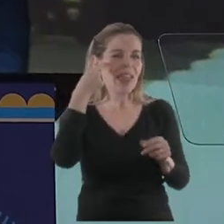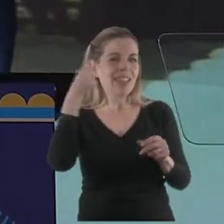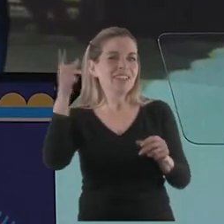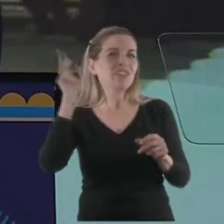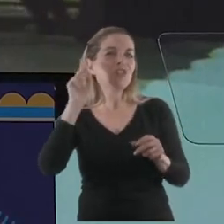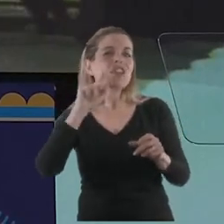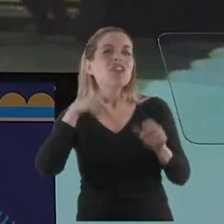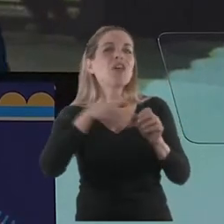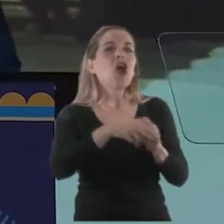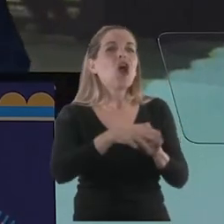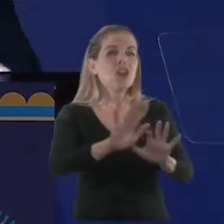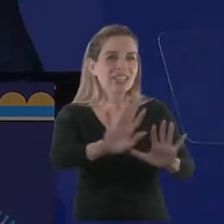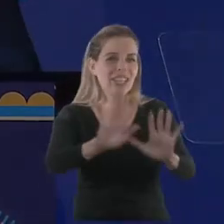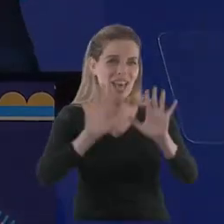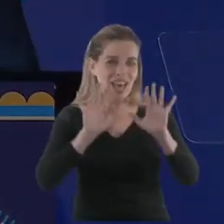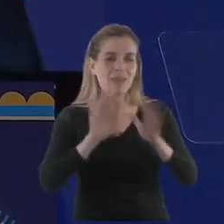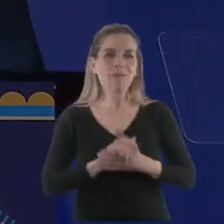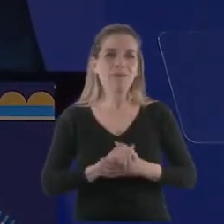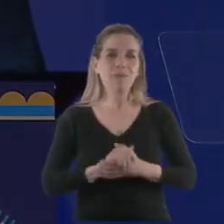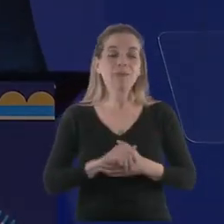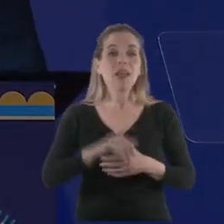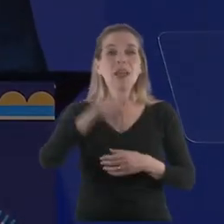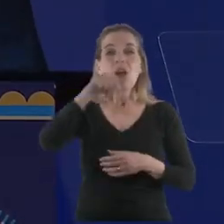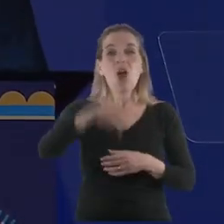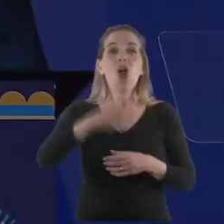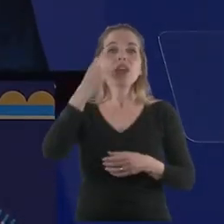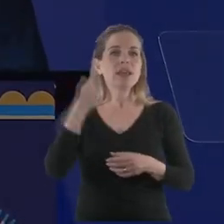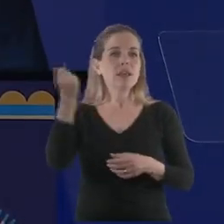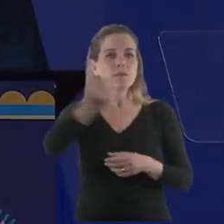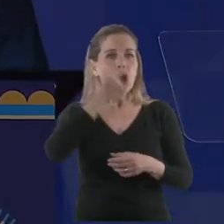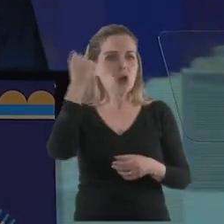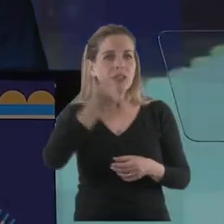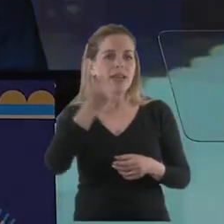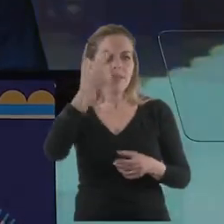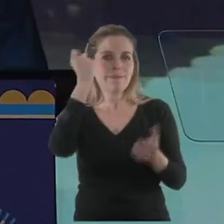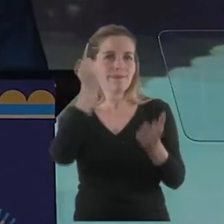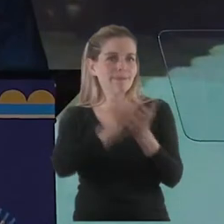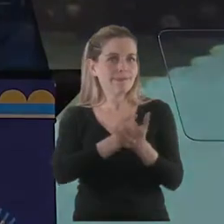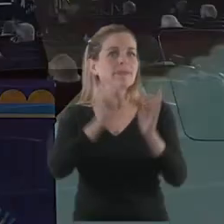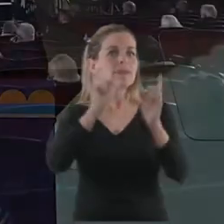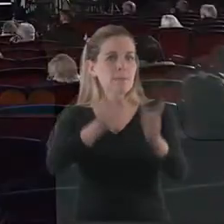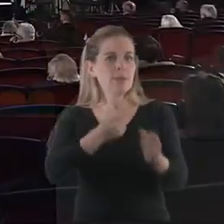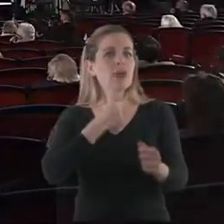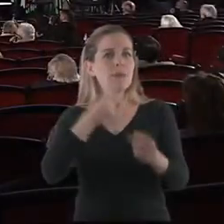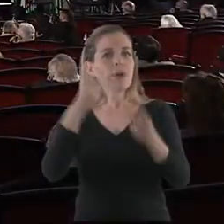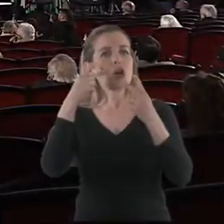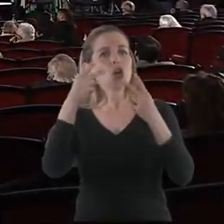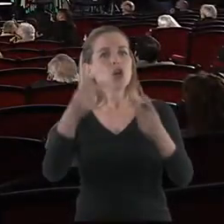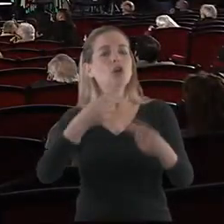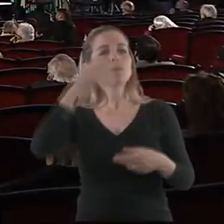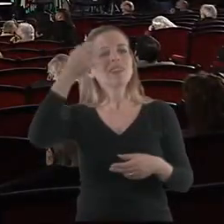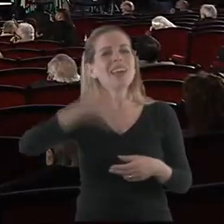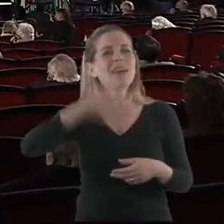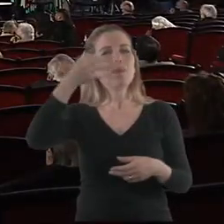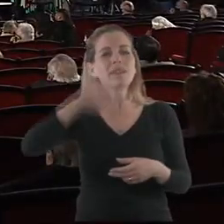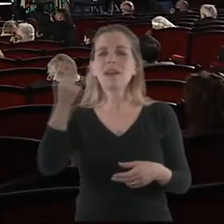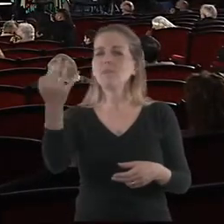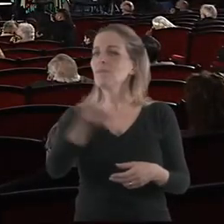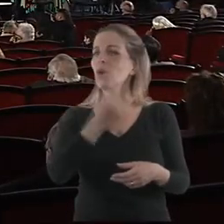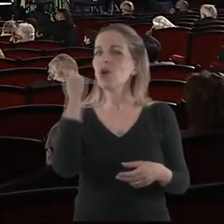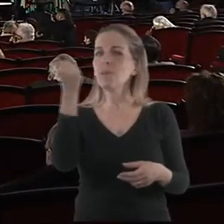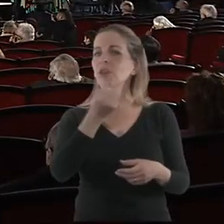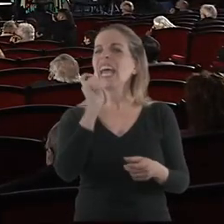apuren. En esta fecha además tan, tan emblemática queremos hacerle un reconocimiento especial, muy especial,